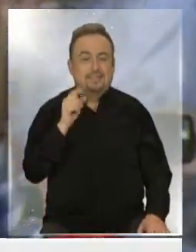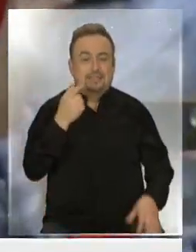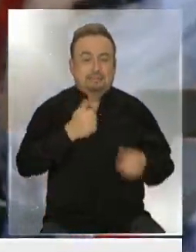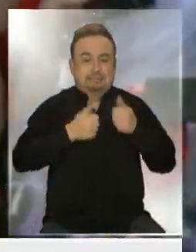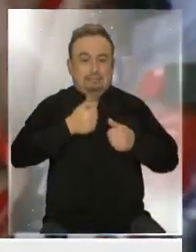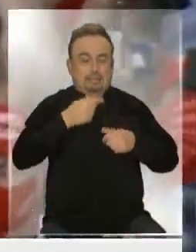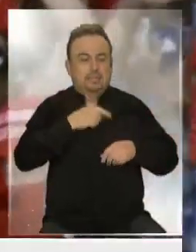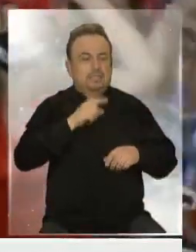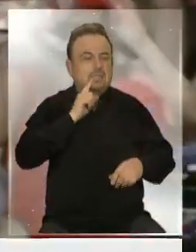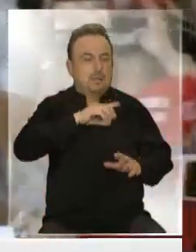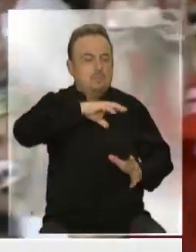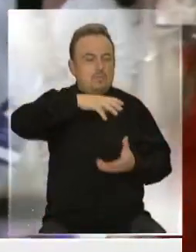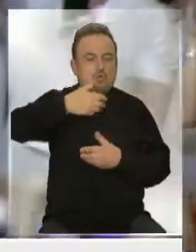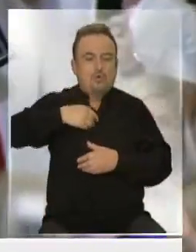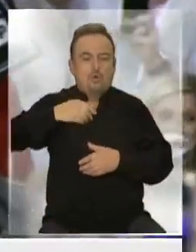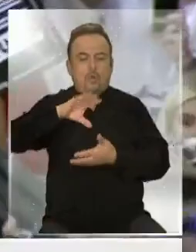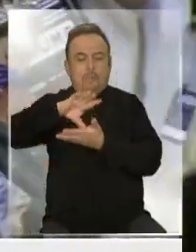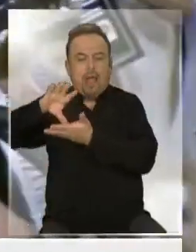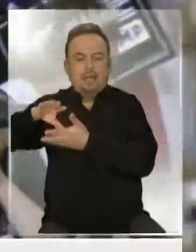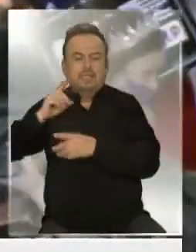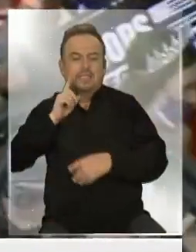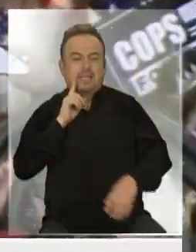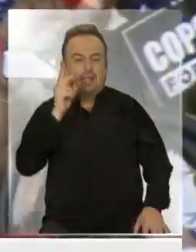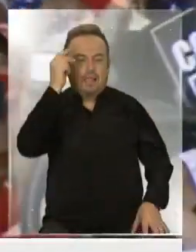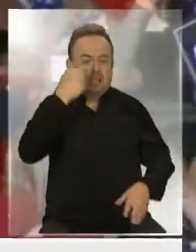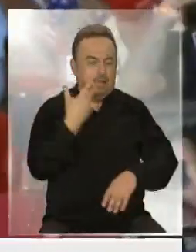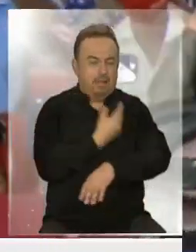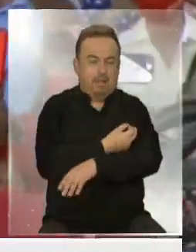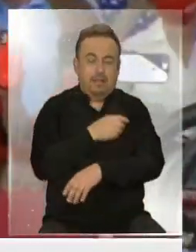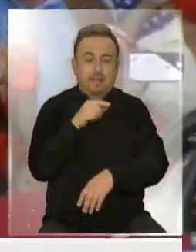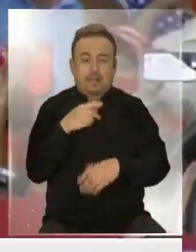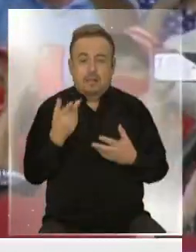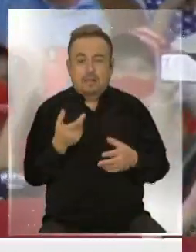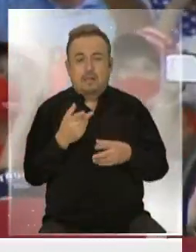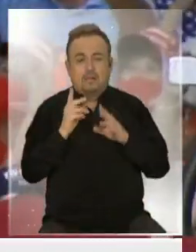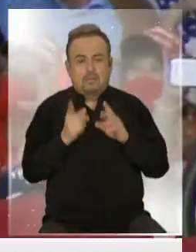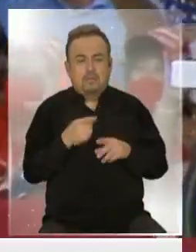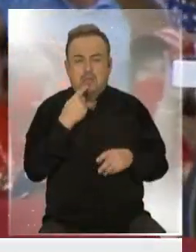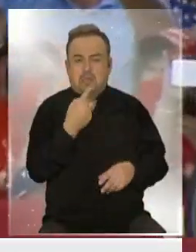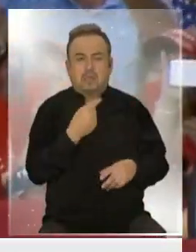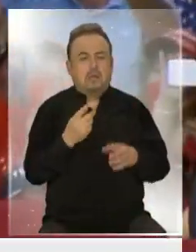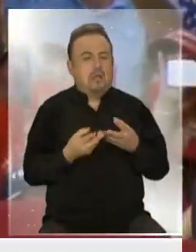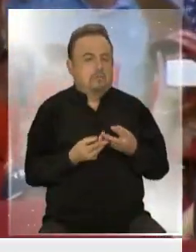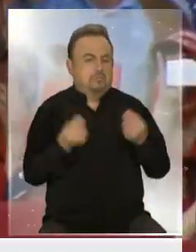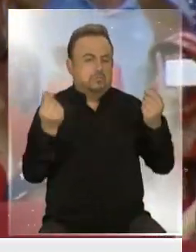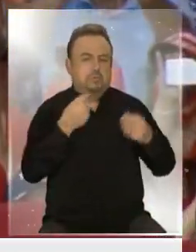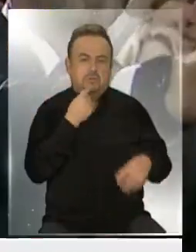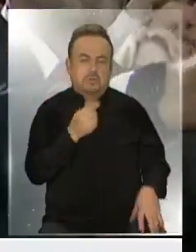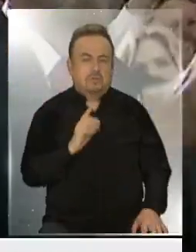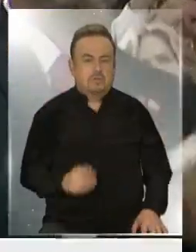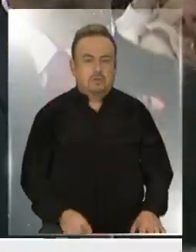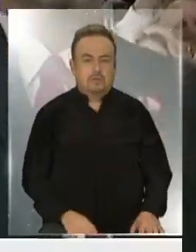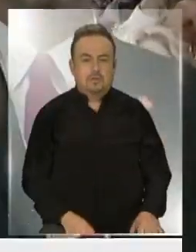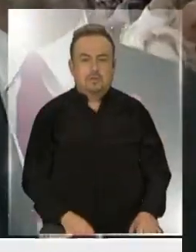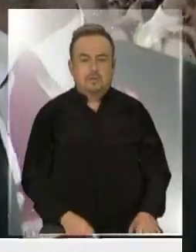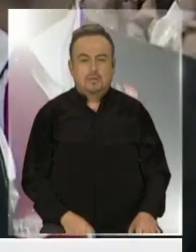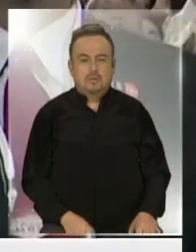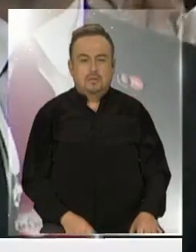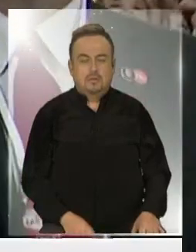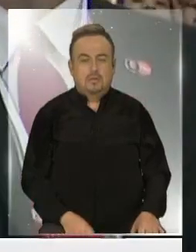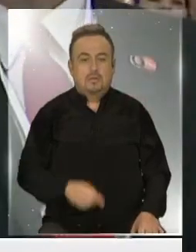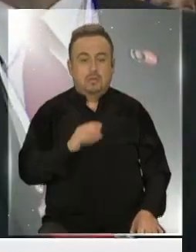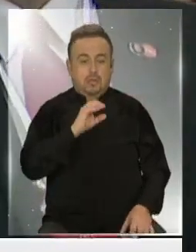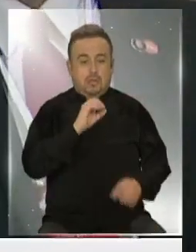carrera por la vacuna y que además este virus, si es que no está la vacuna, también va a desaparecer. Exactamente. Lo que ha dicho la, finalmente